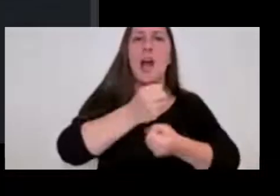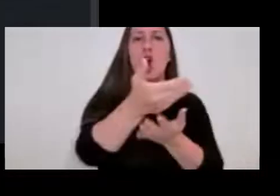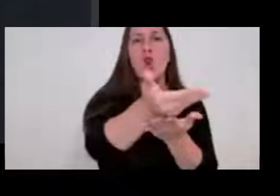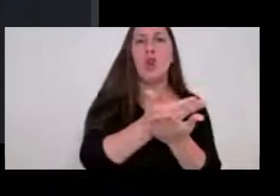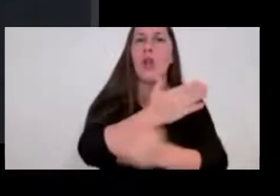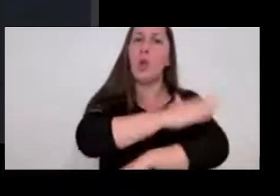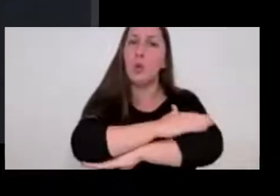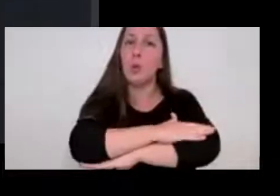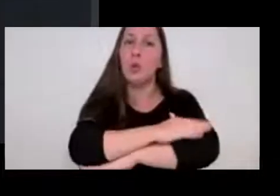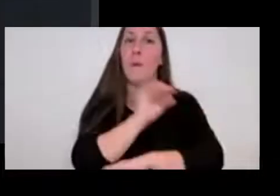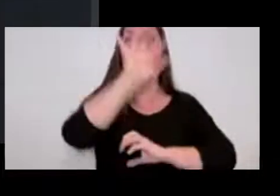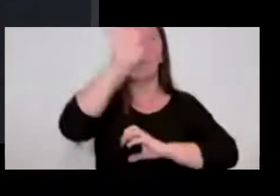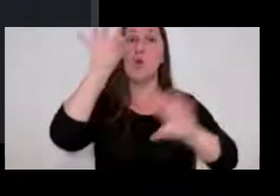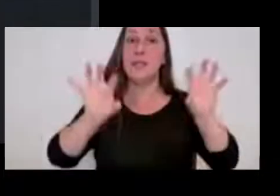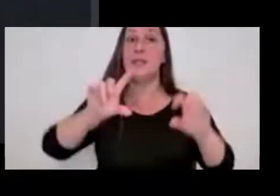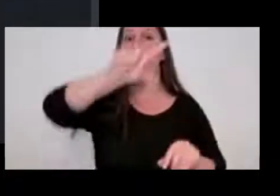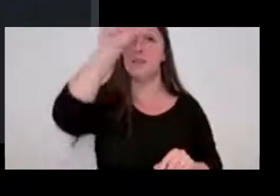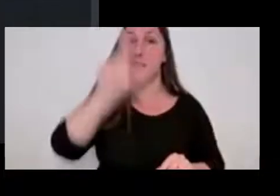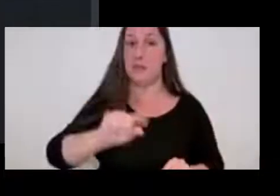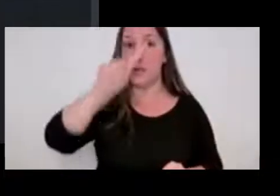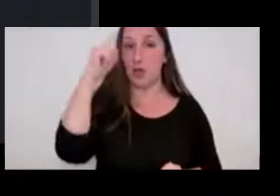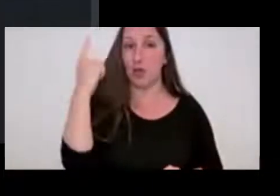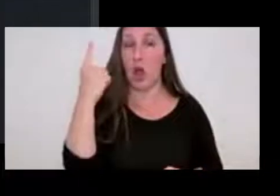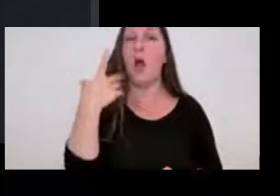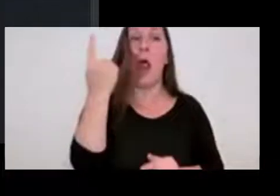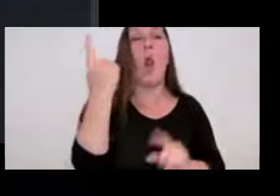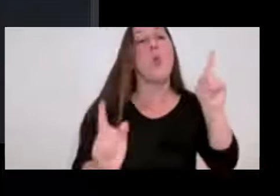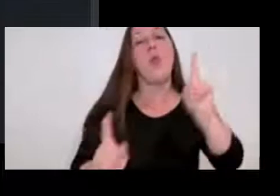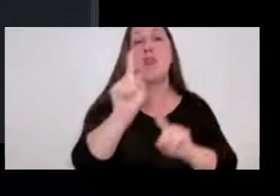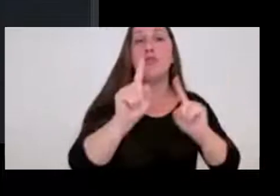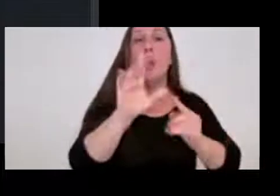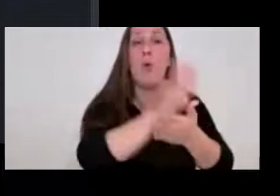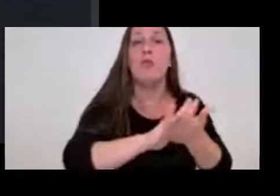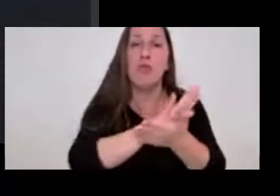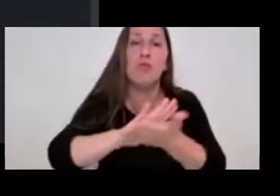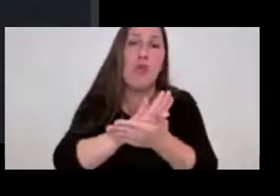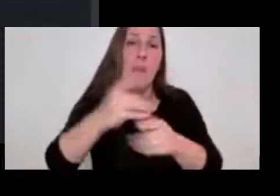como provincial. Porque muchas cosas se pueden subsanar por cuestiones formales, digamos, ¿no?